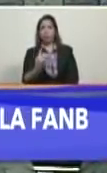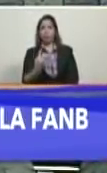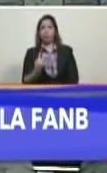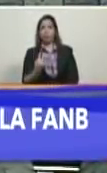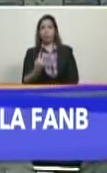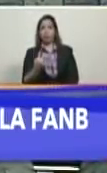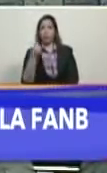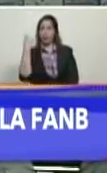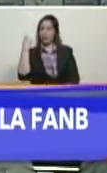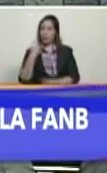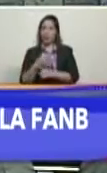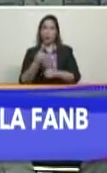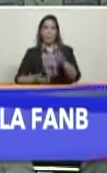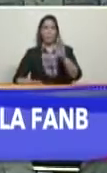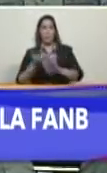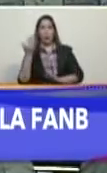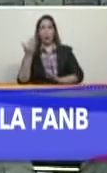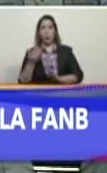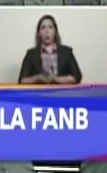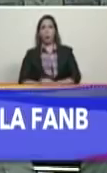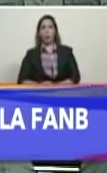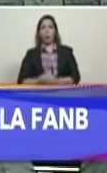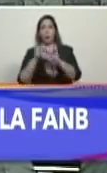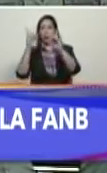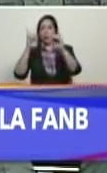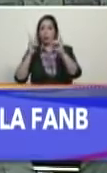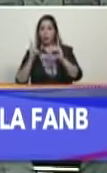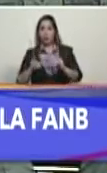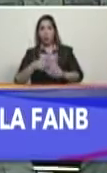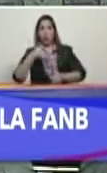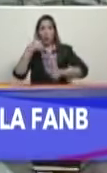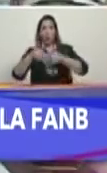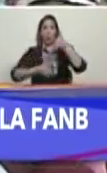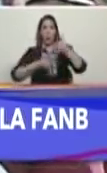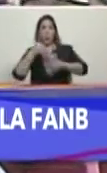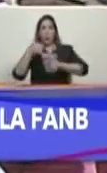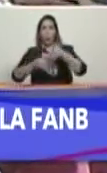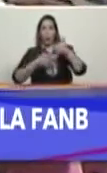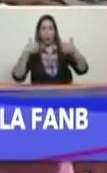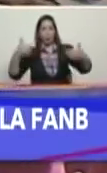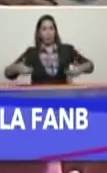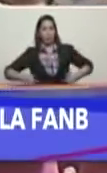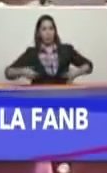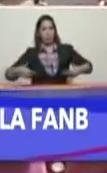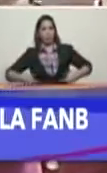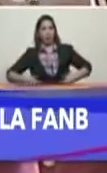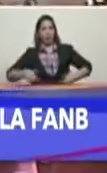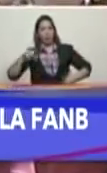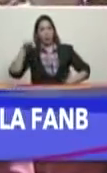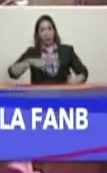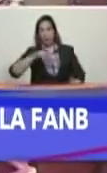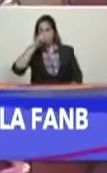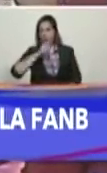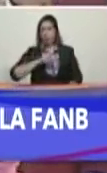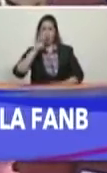sacar las lecciones del esfuerzo de este año 2018.